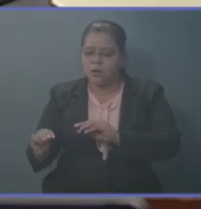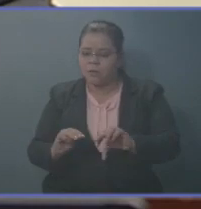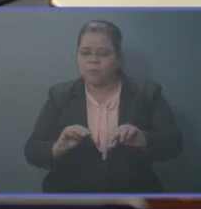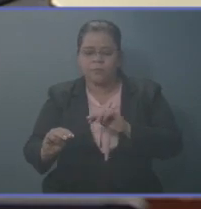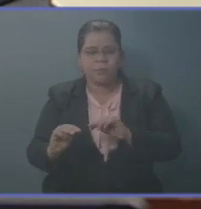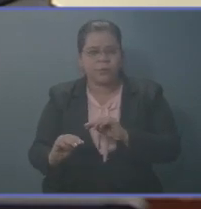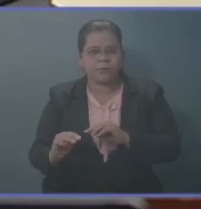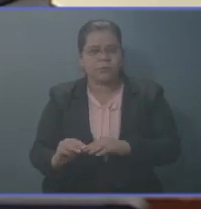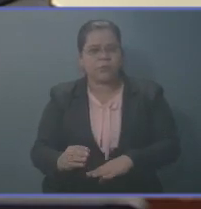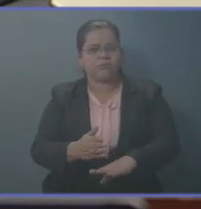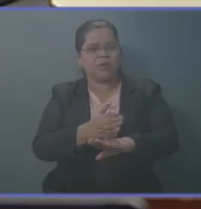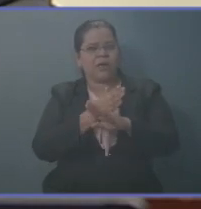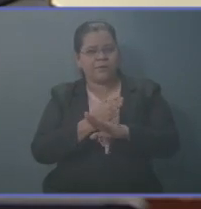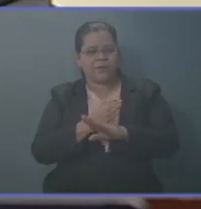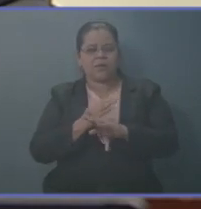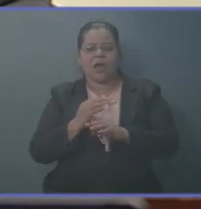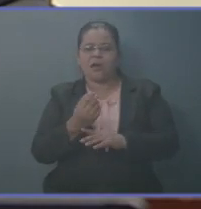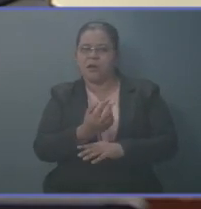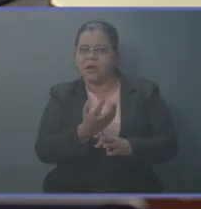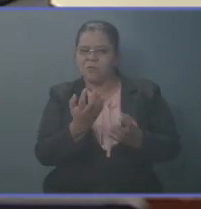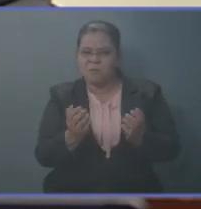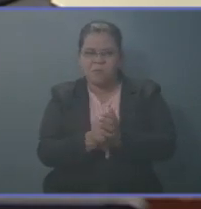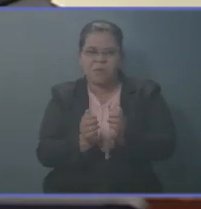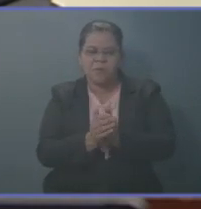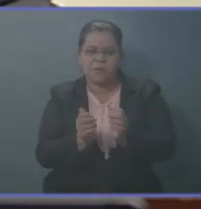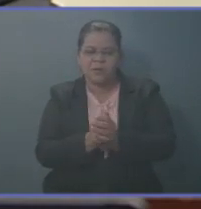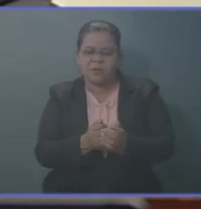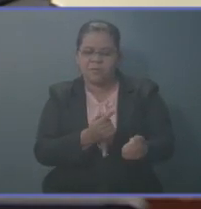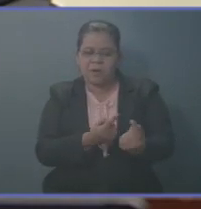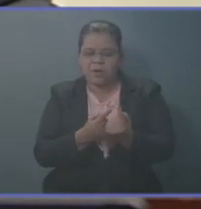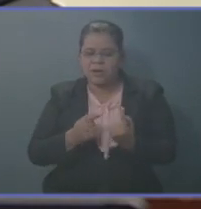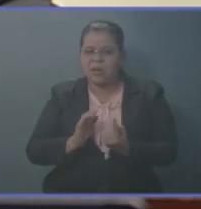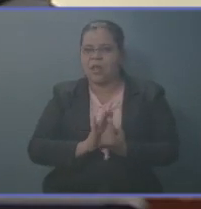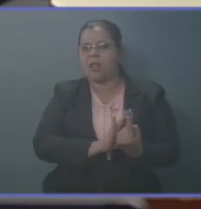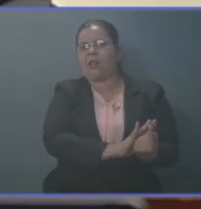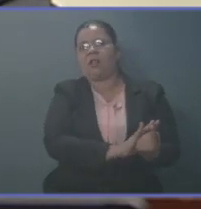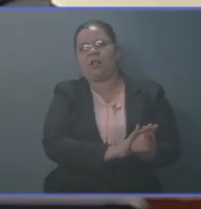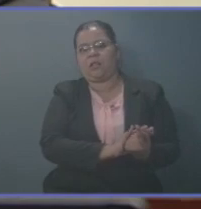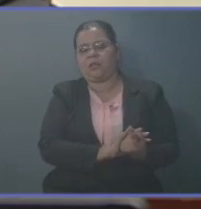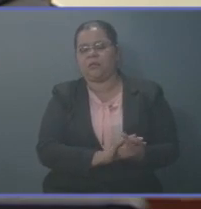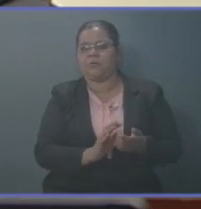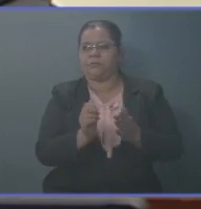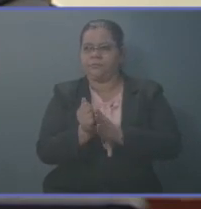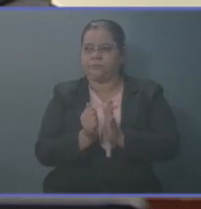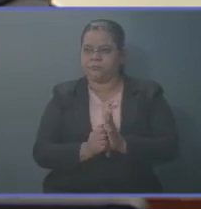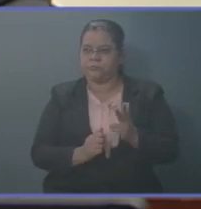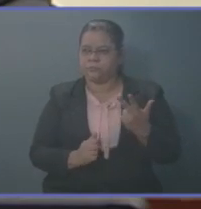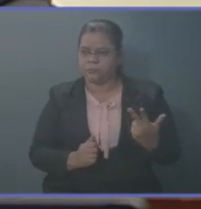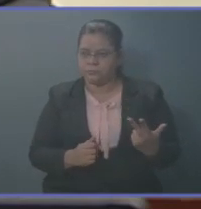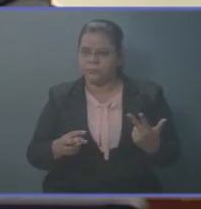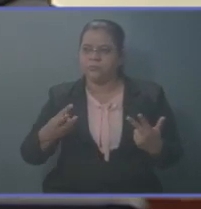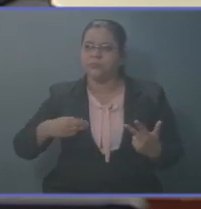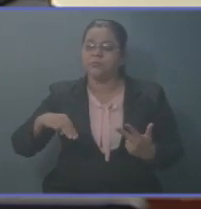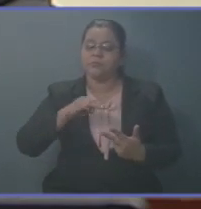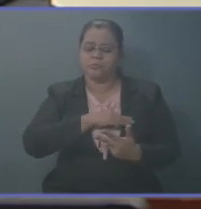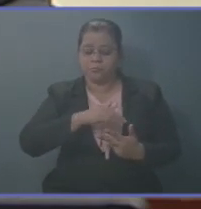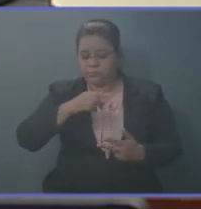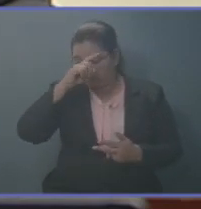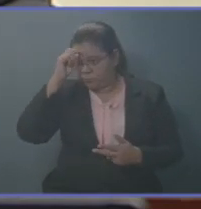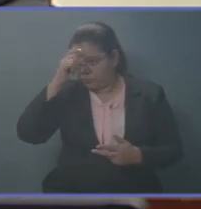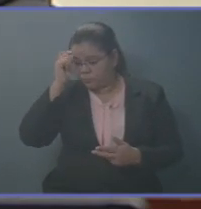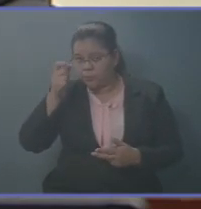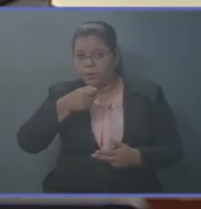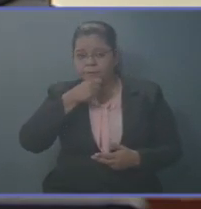evitar discriminación a dicho personal. Artículo 3. El Ministerio de Trabajo deberá presentar un informe